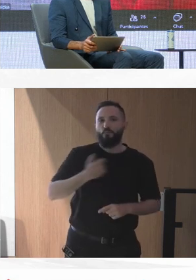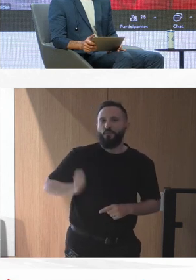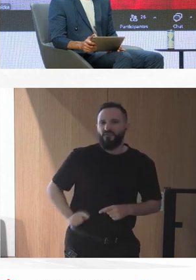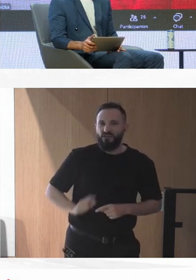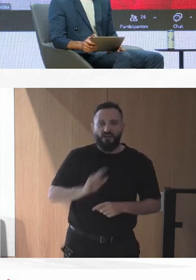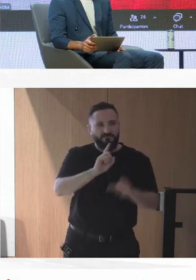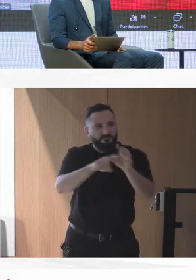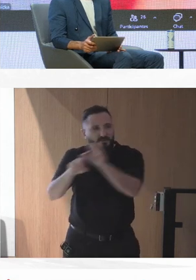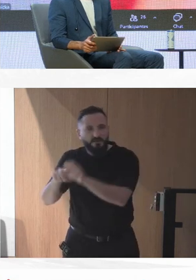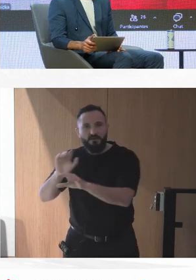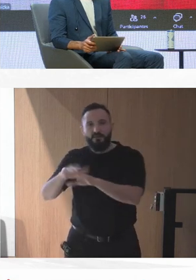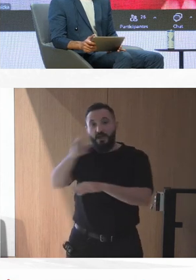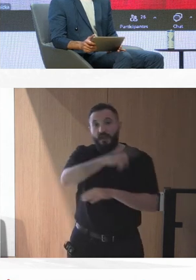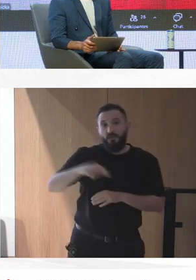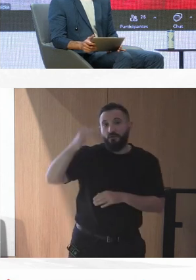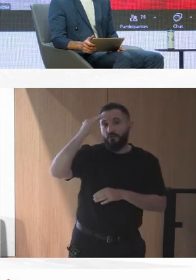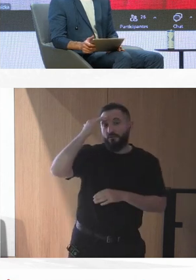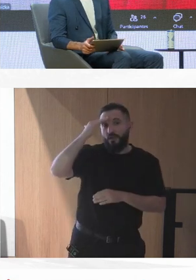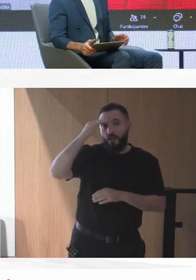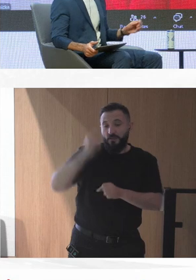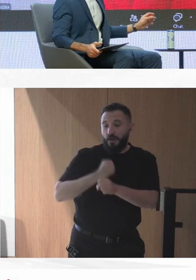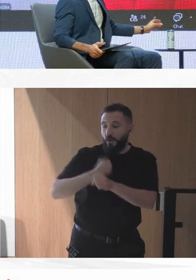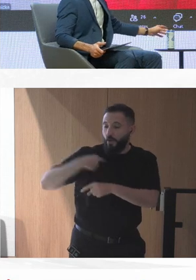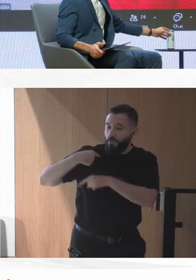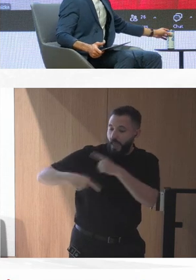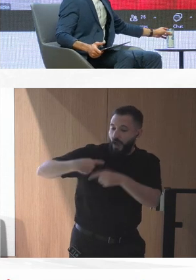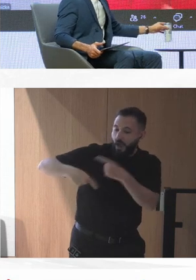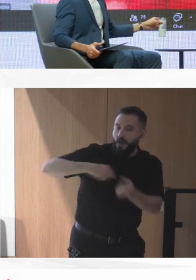para que puedan aplicar estos principios en su práctica diaria. Por ejemplo,